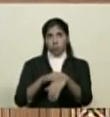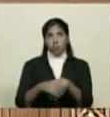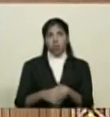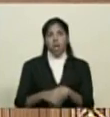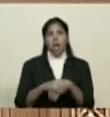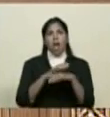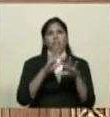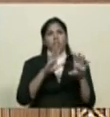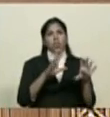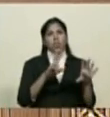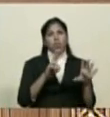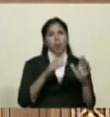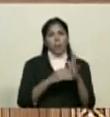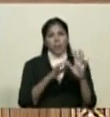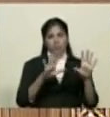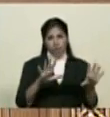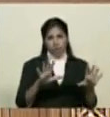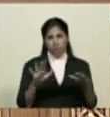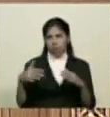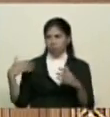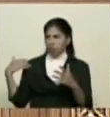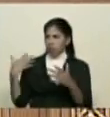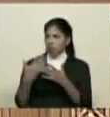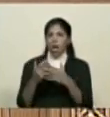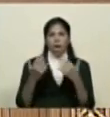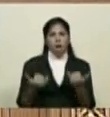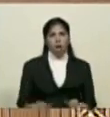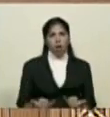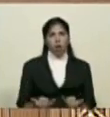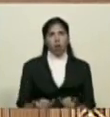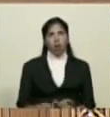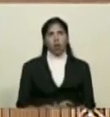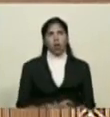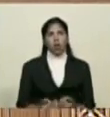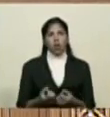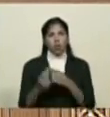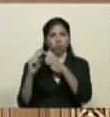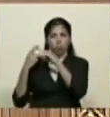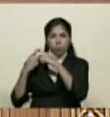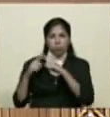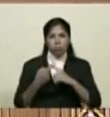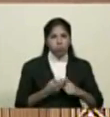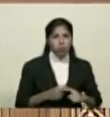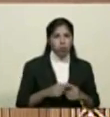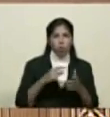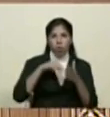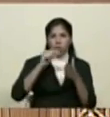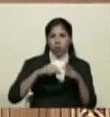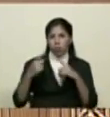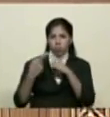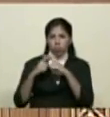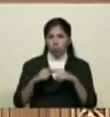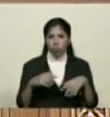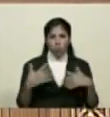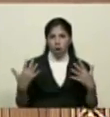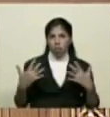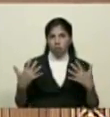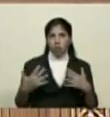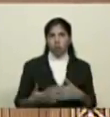2010 al 2017, adivinen ustedes, ¿cuántos contratos se entregaron allí en